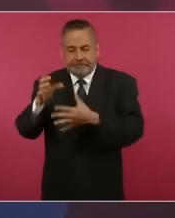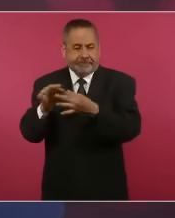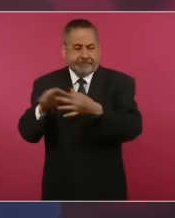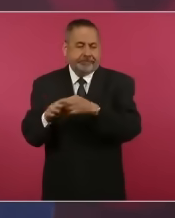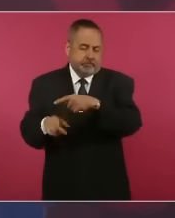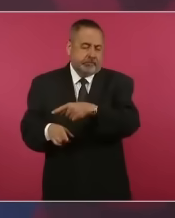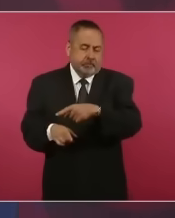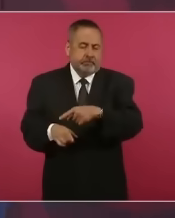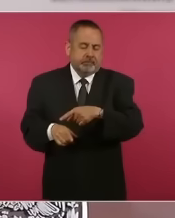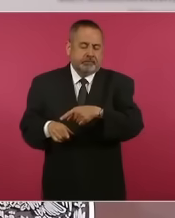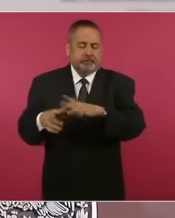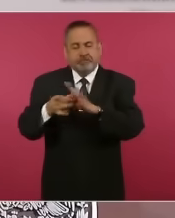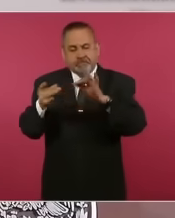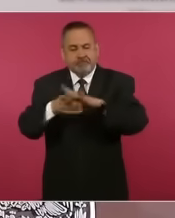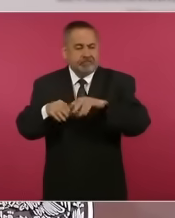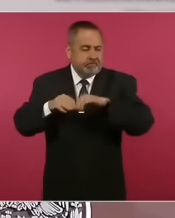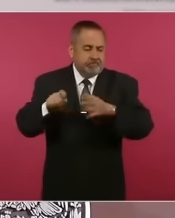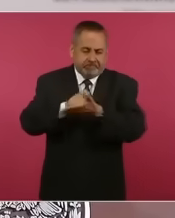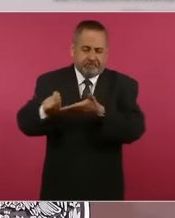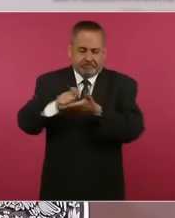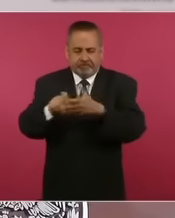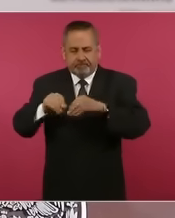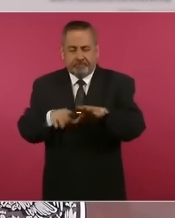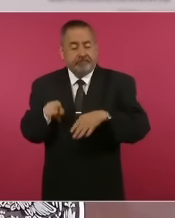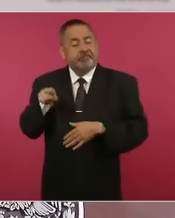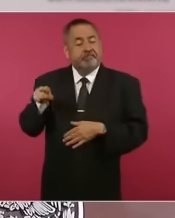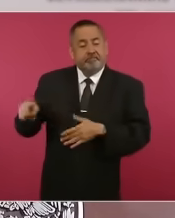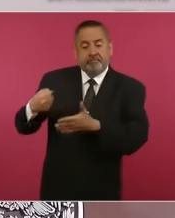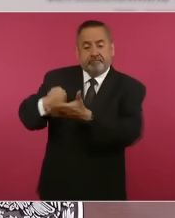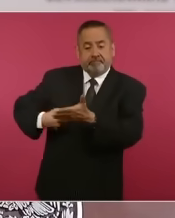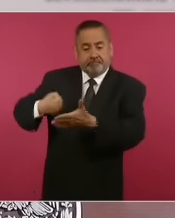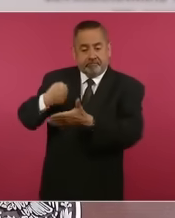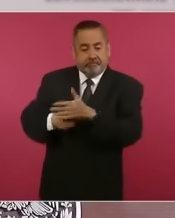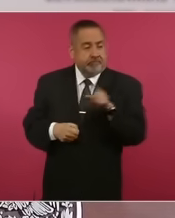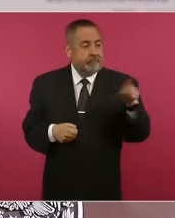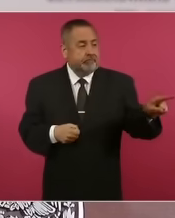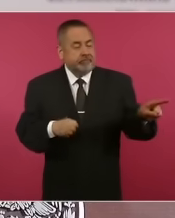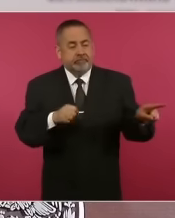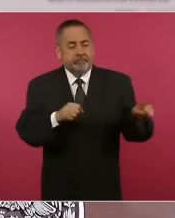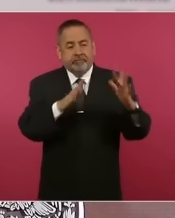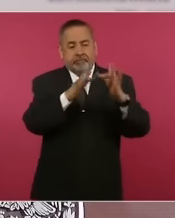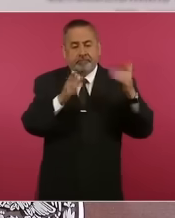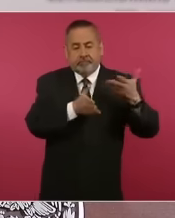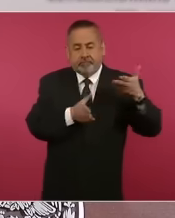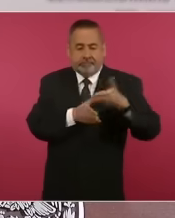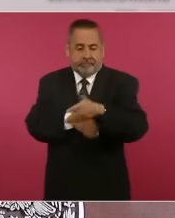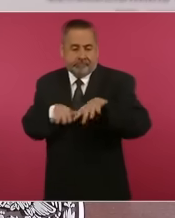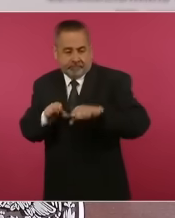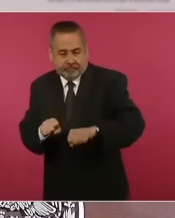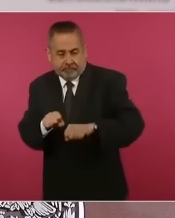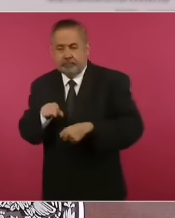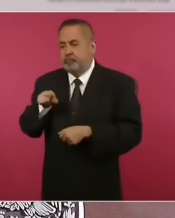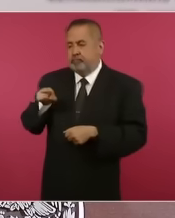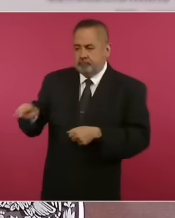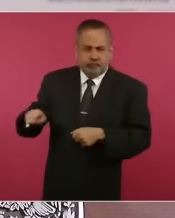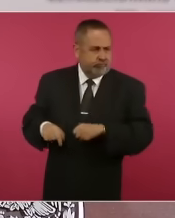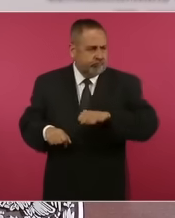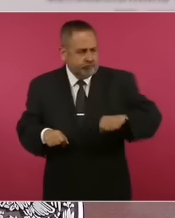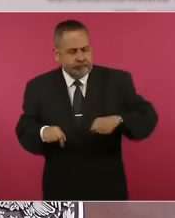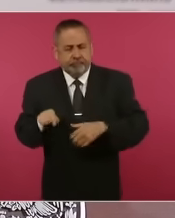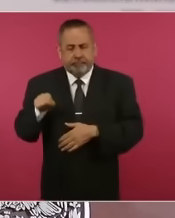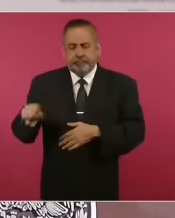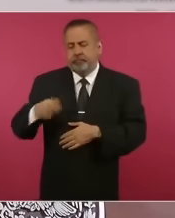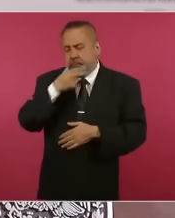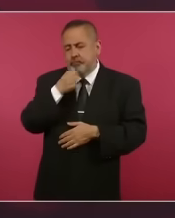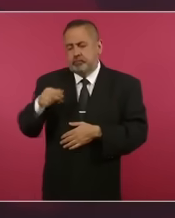estado muy activo durante el movimiento de intervención, además buen escritor,